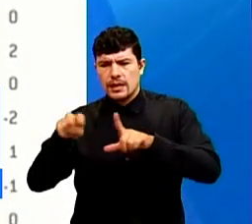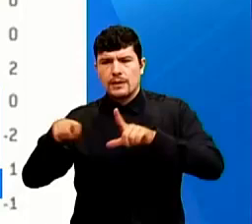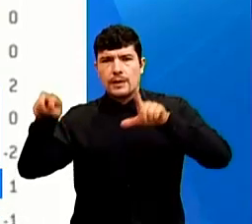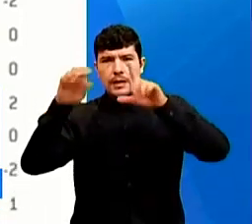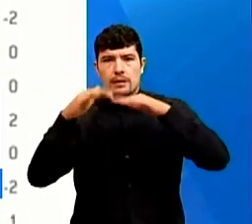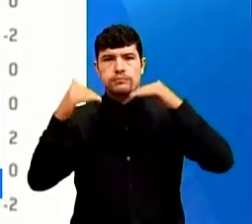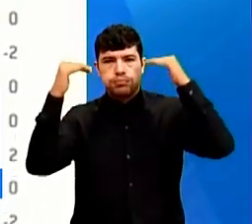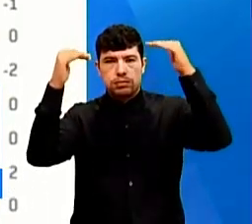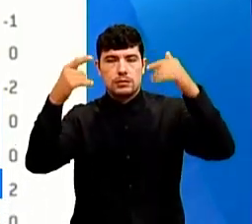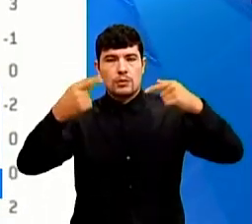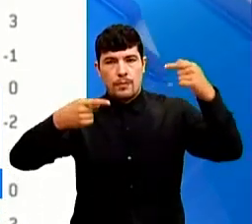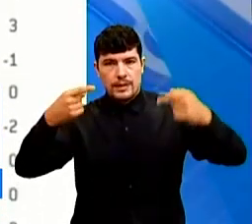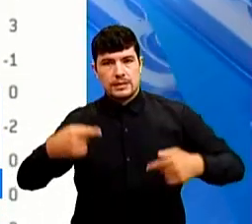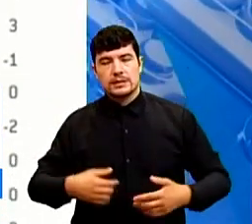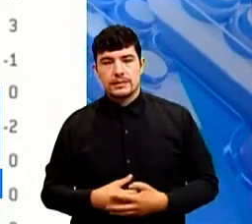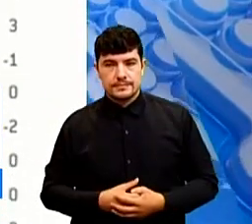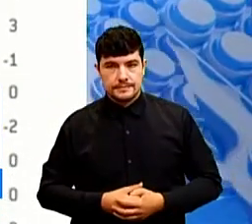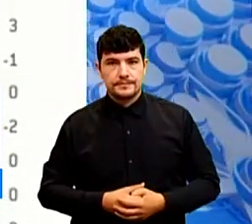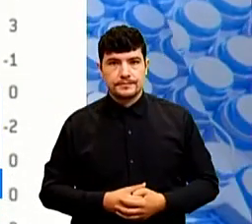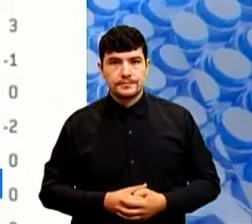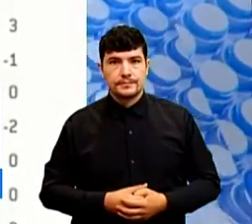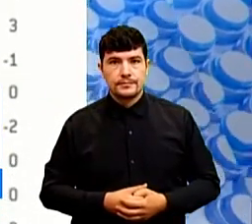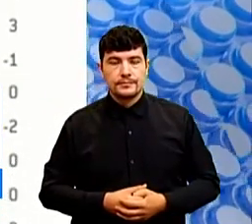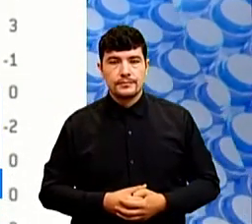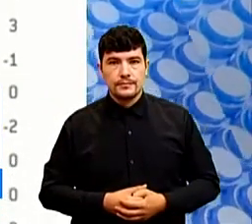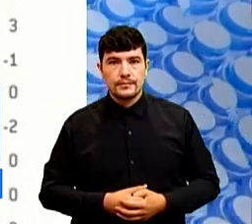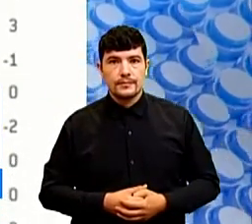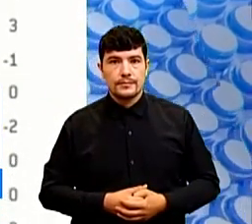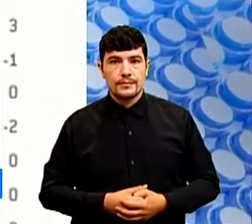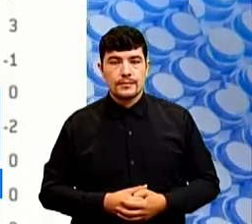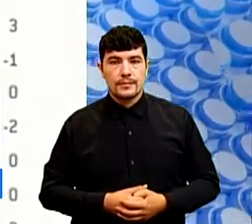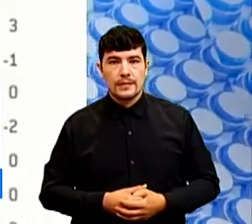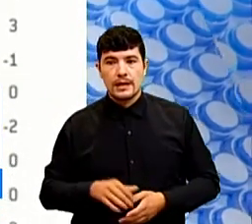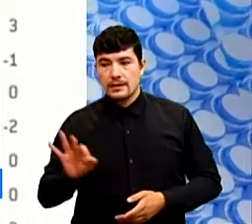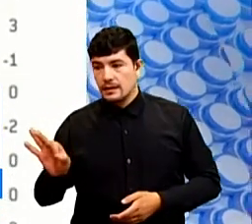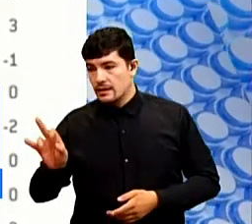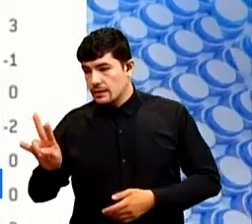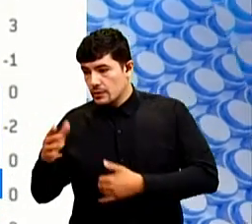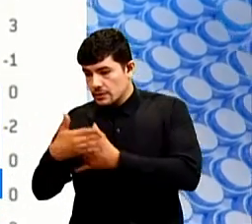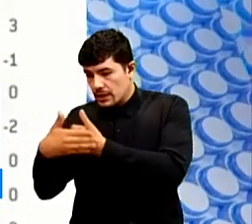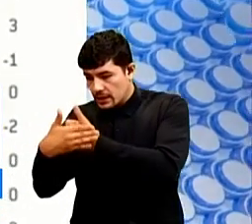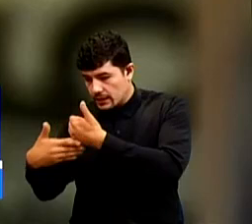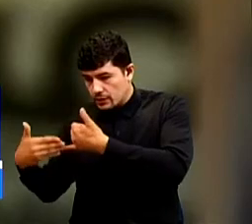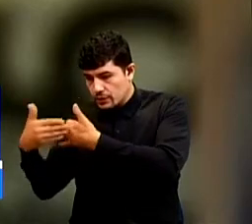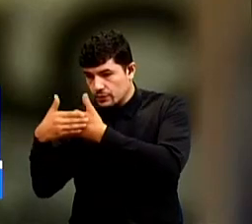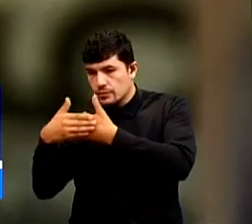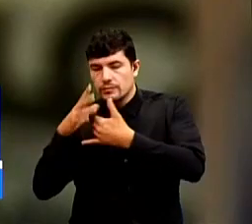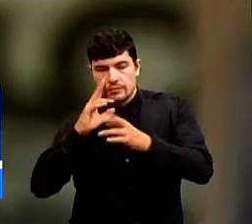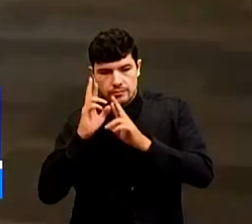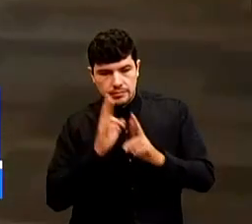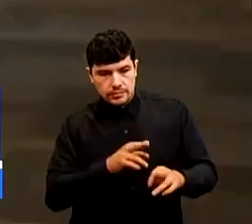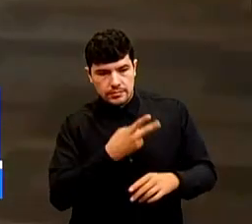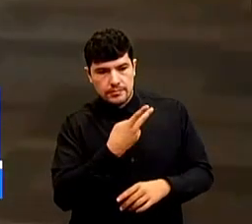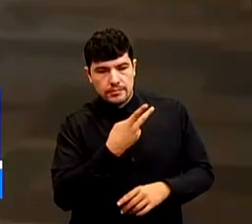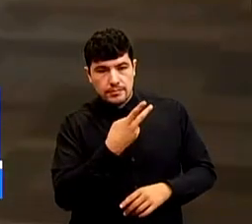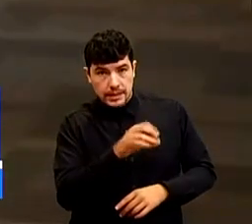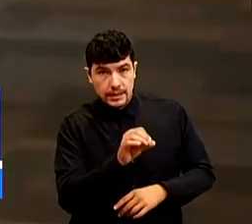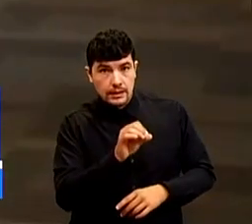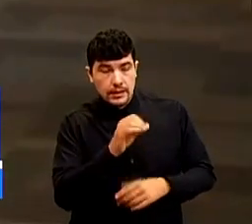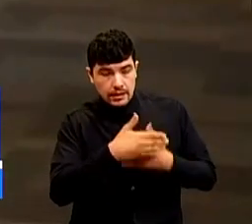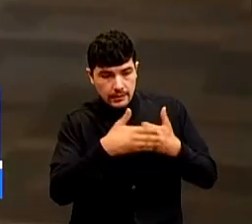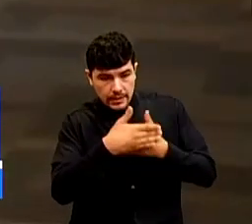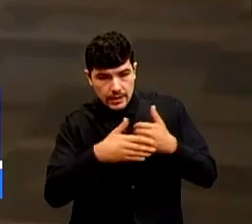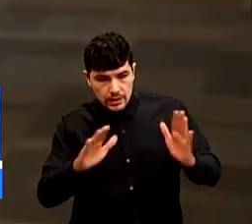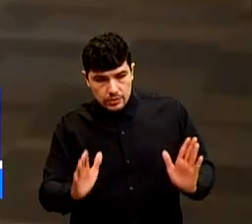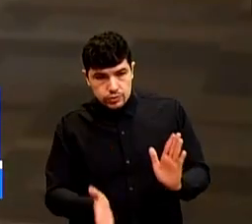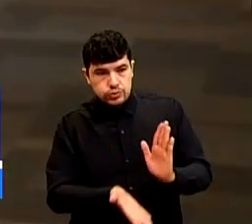competitivo 20 de los 32 territorios evaluados lograron un incremento en su puntuación general respecto al